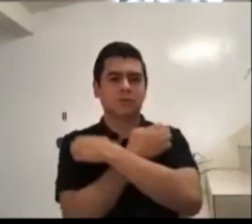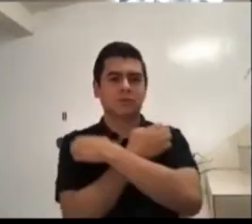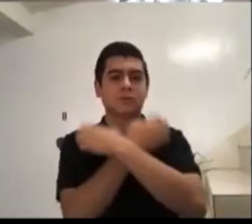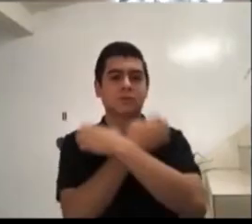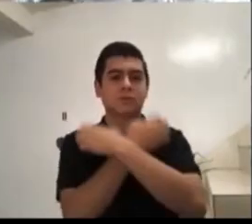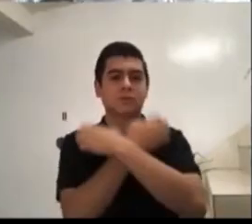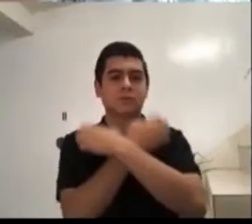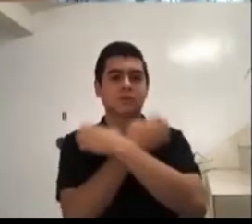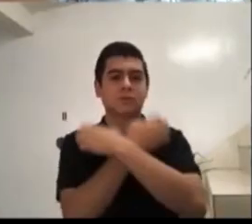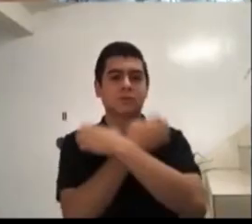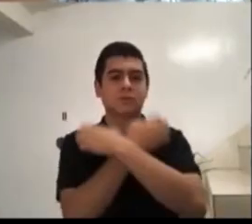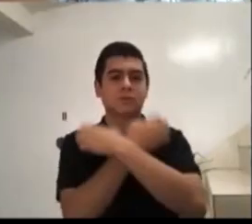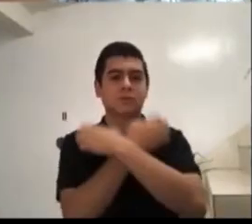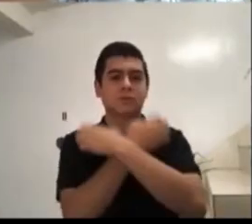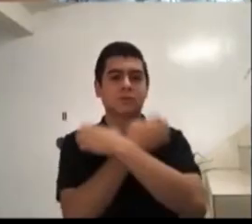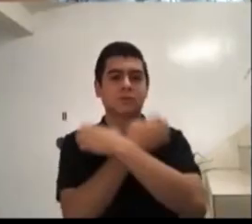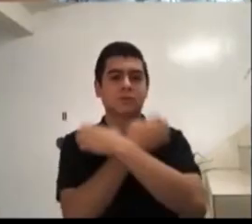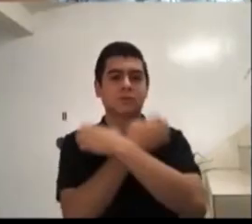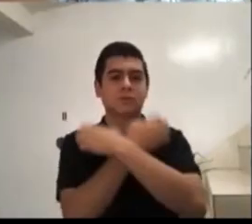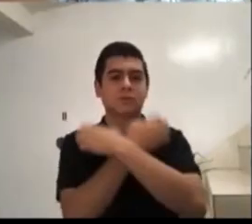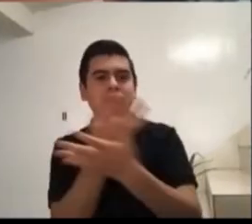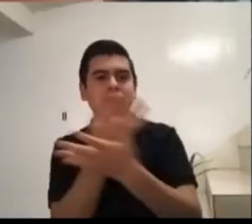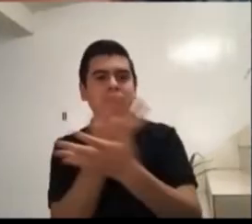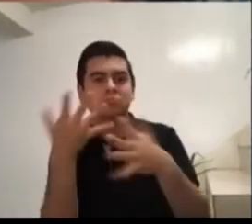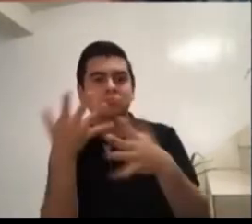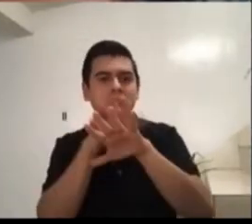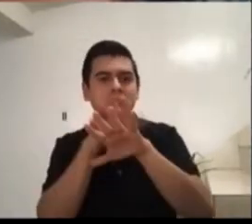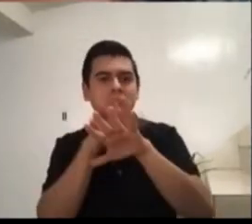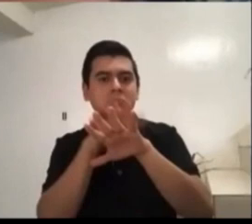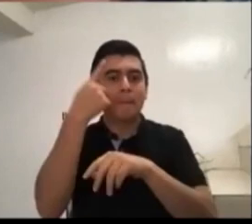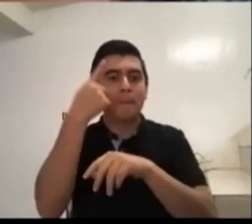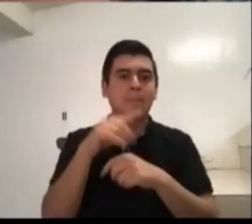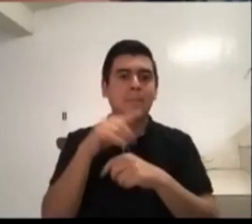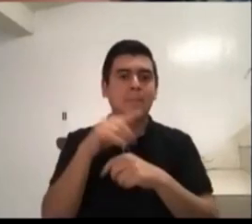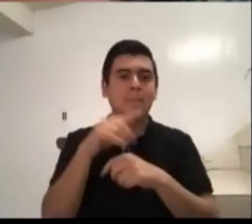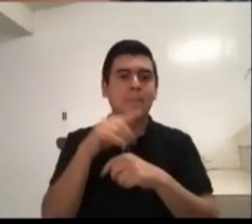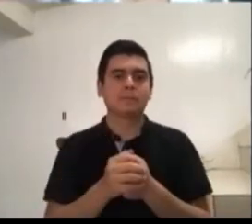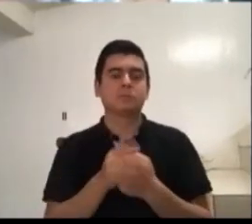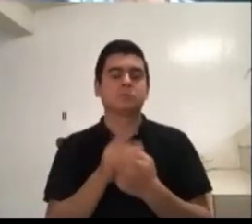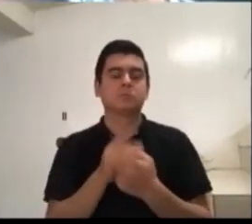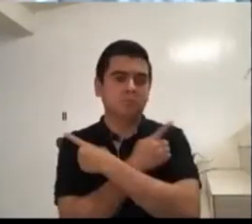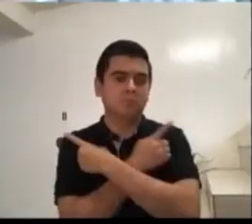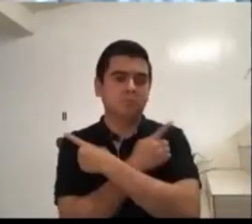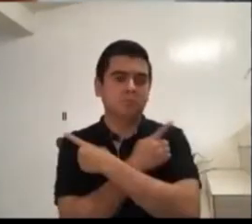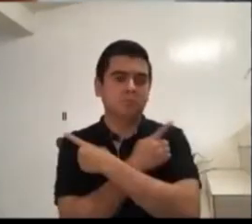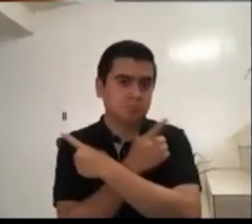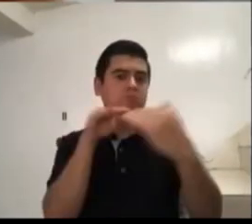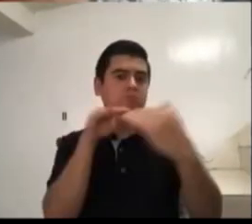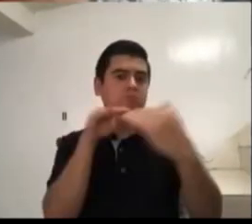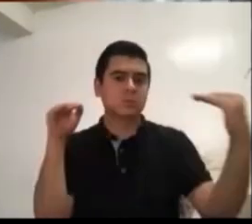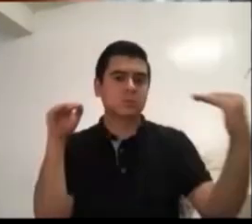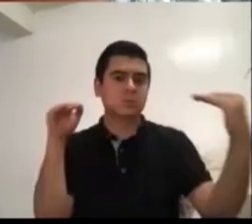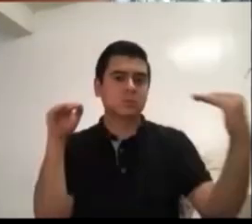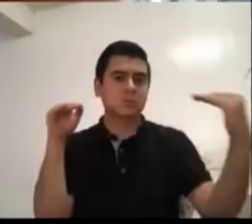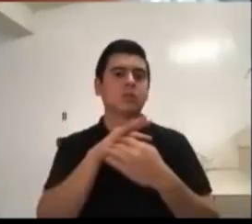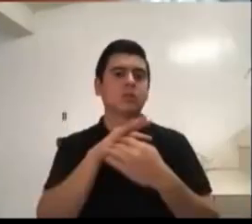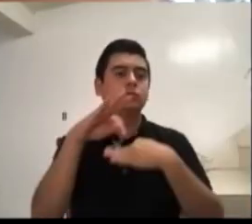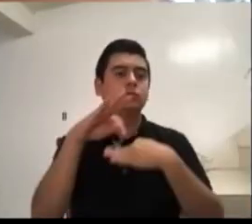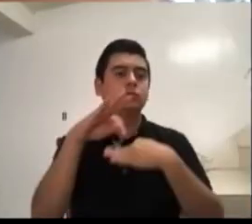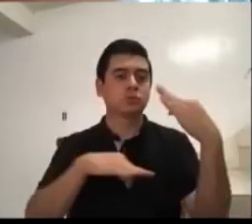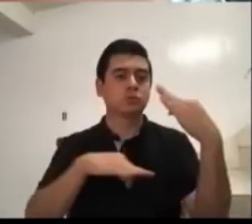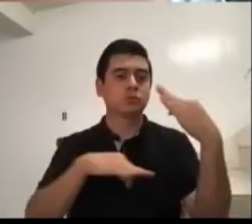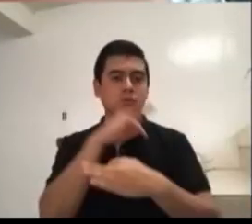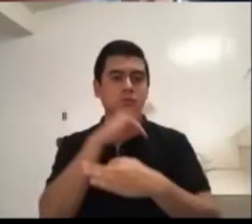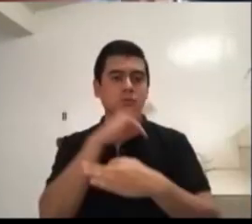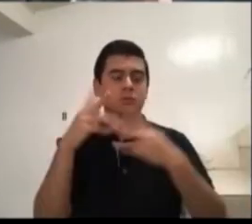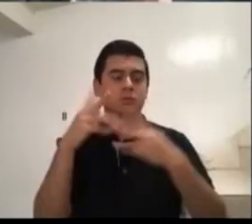calidad, un espacio digno en igualdad de condiciones para todos los niños, niñas y